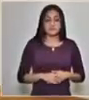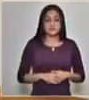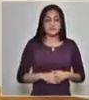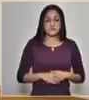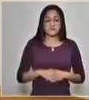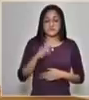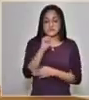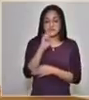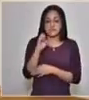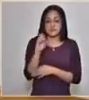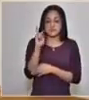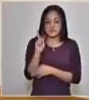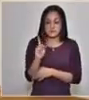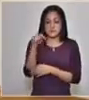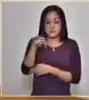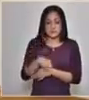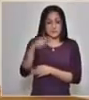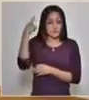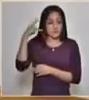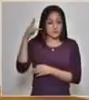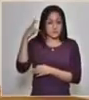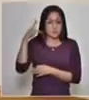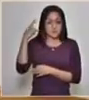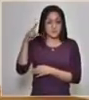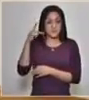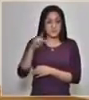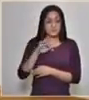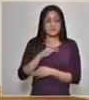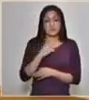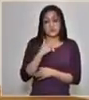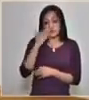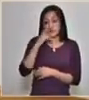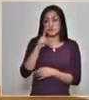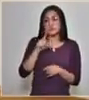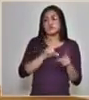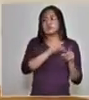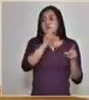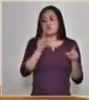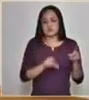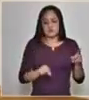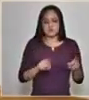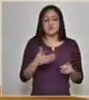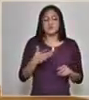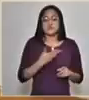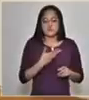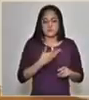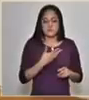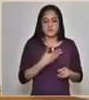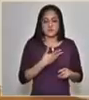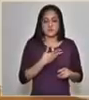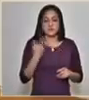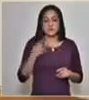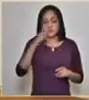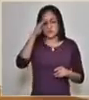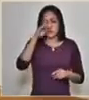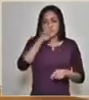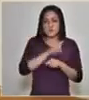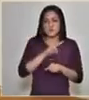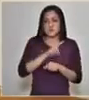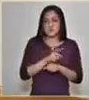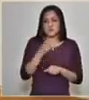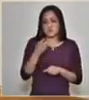la SEP en Puebla, y estoy seguro que a nivel nacional, tiene mecanismos